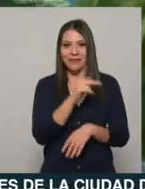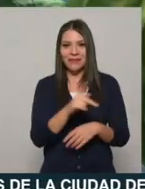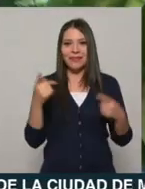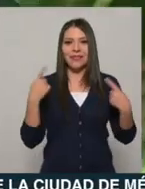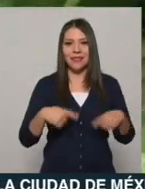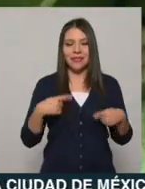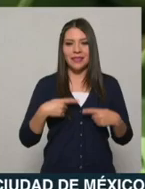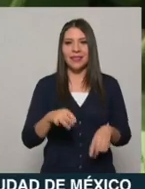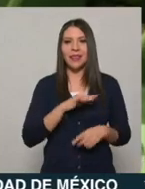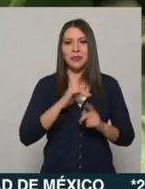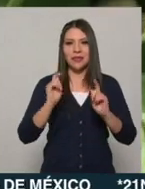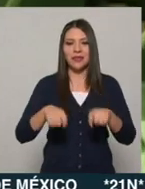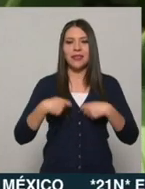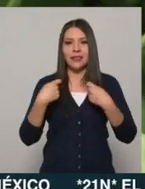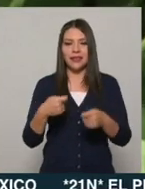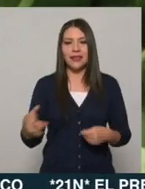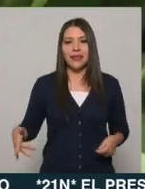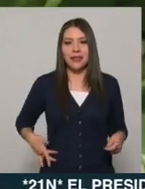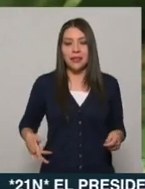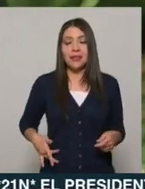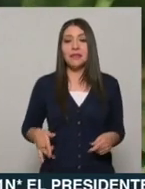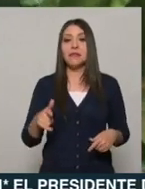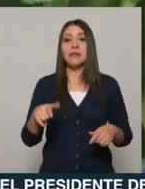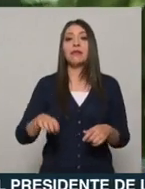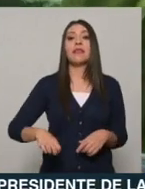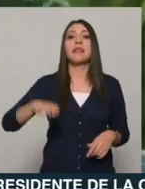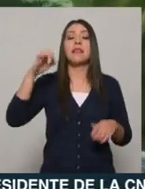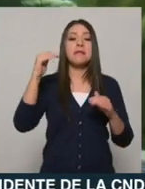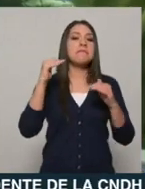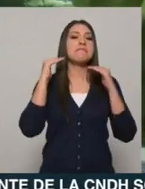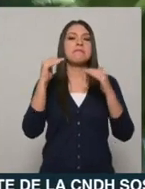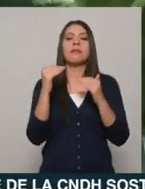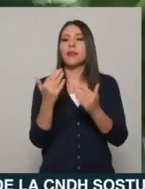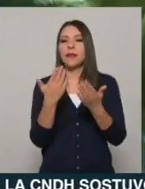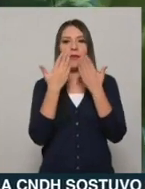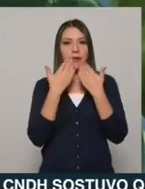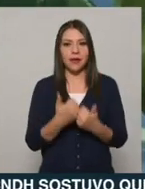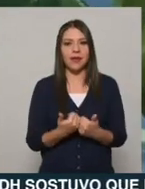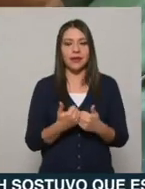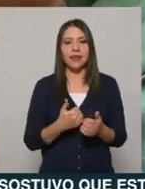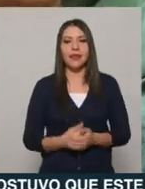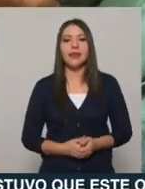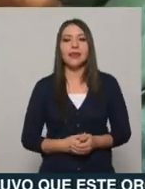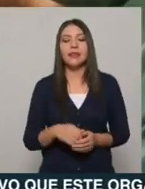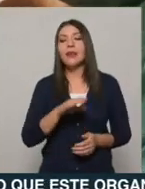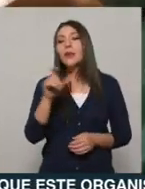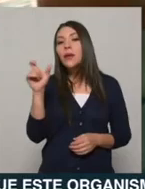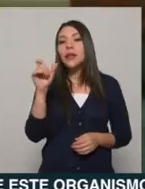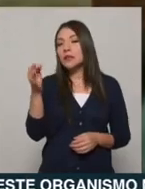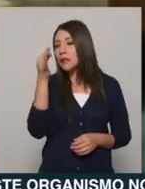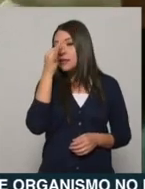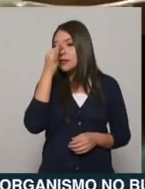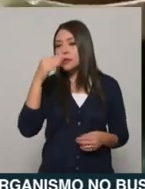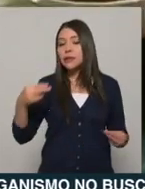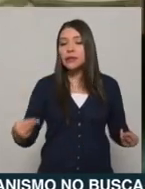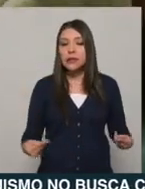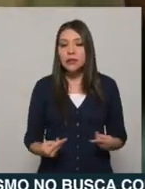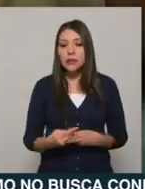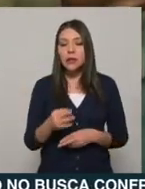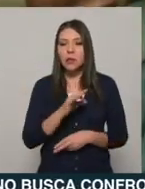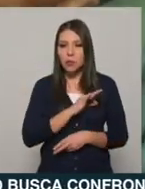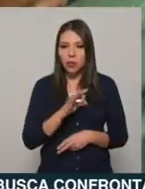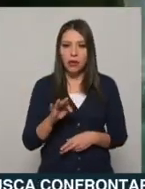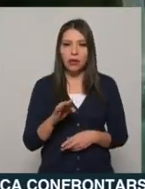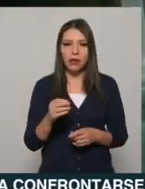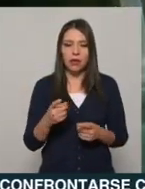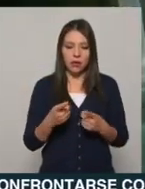puedan acceder a un trasplante. No hay un límite de edad, en realidad depende mucho, desde que son recién nacidos y alcanzan un peso determinado se pueden